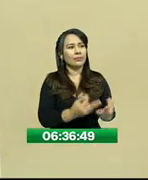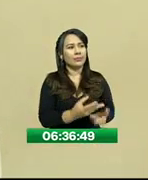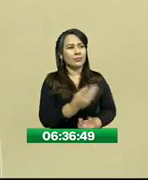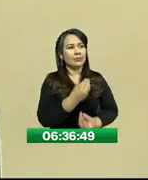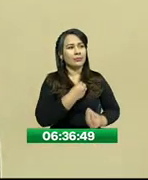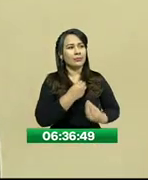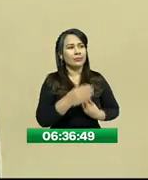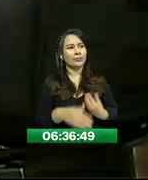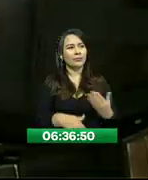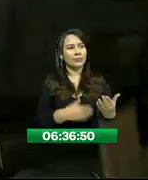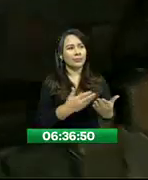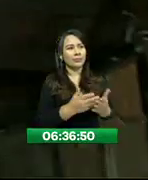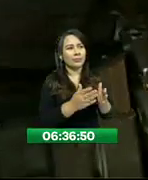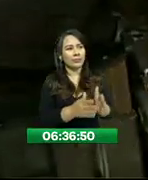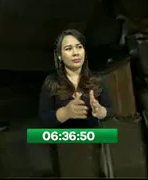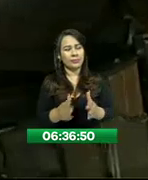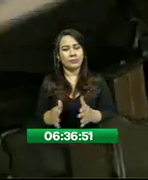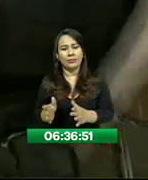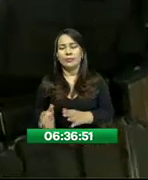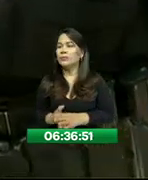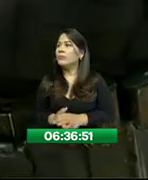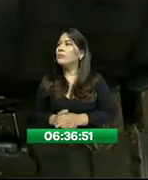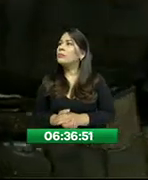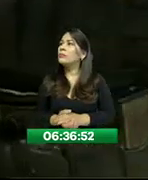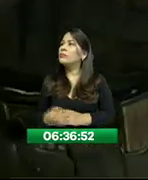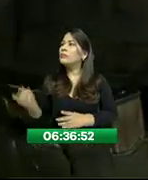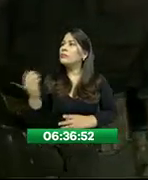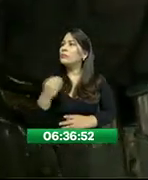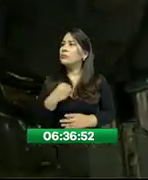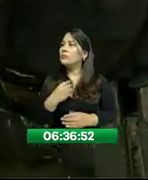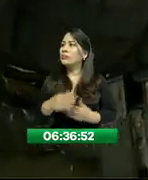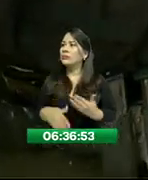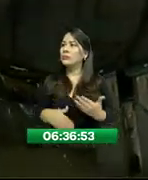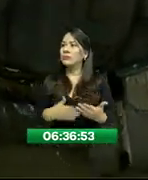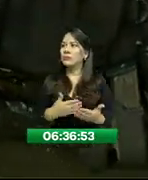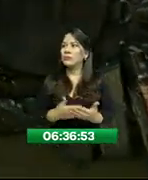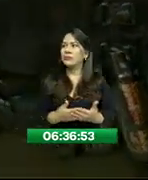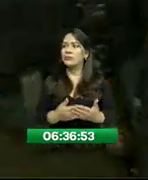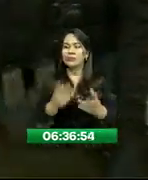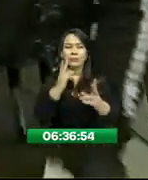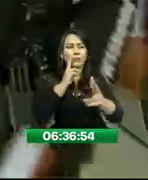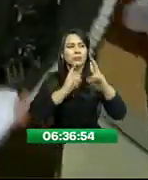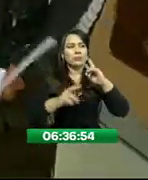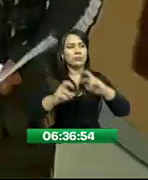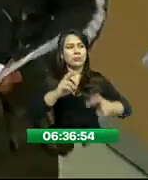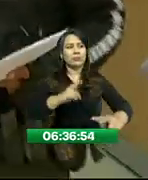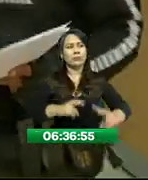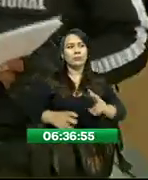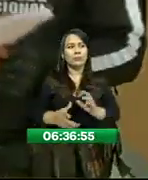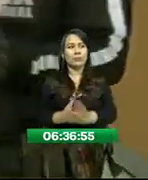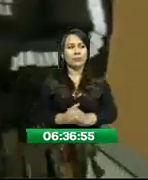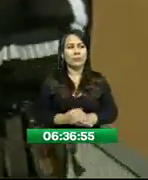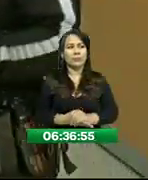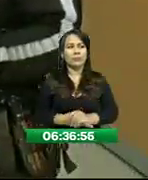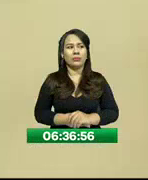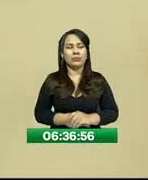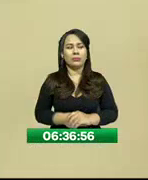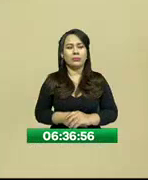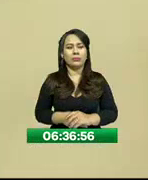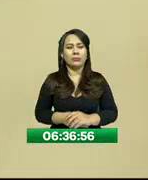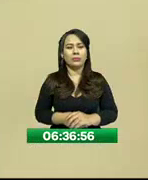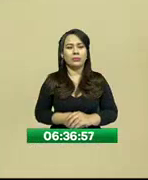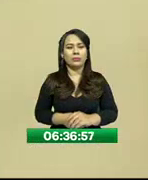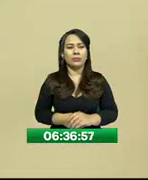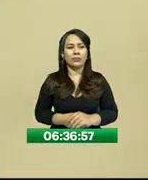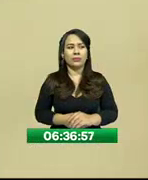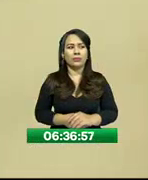¿Familiar? Sobrino. Por versiones moradores, justo nos dan aviso a tiempo cuando él recién estaba queriendo ingresar. Nosotros le encontramos dentro